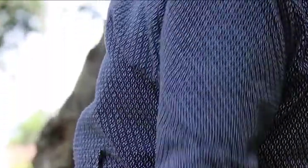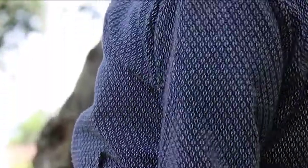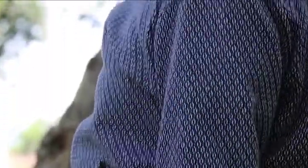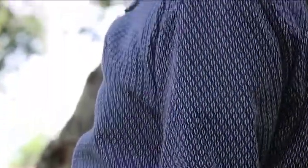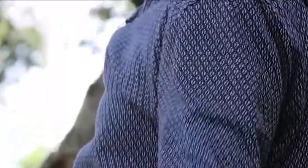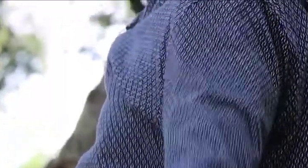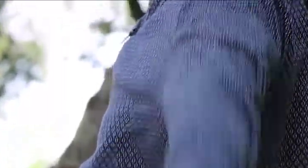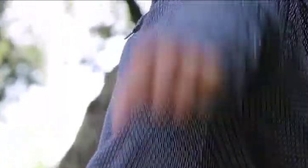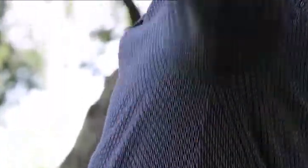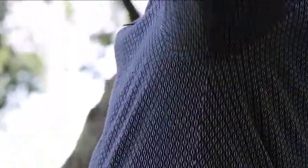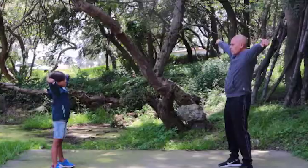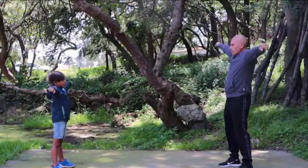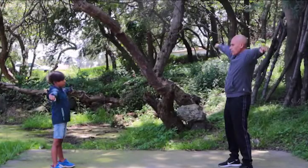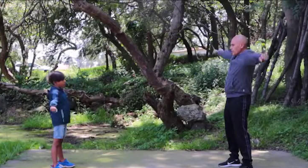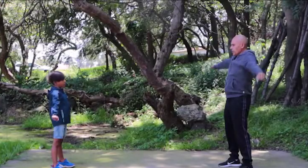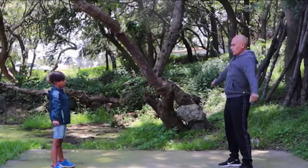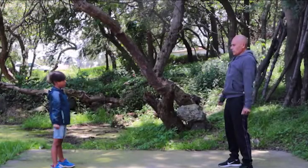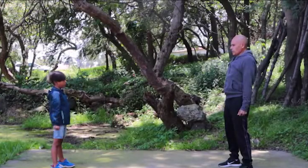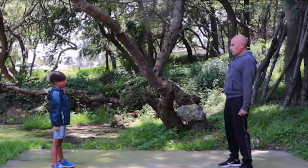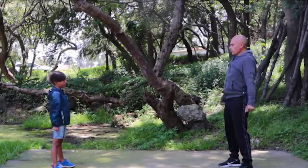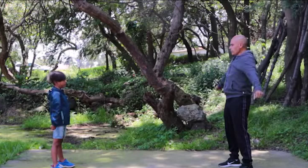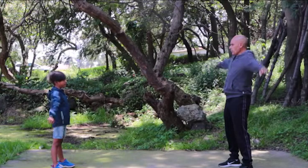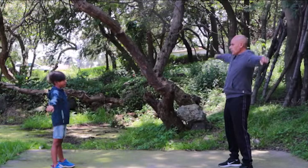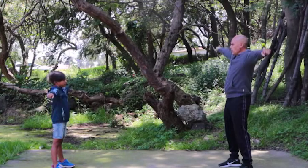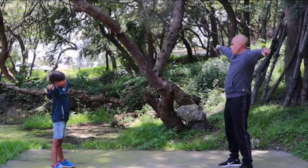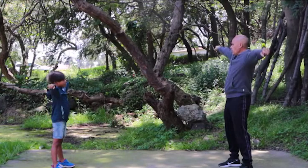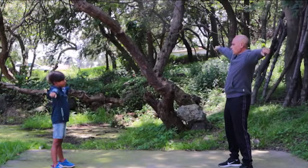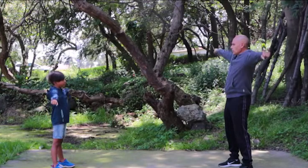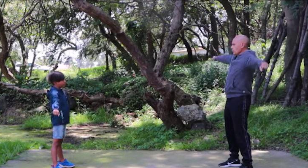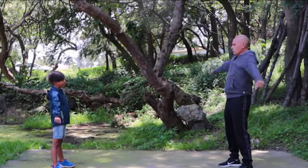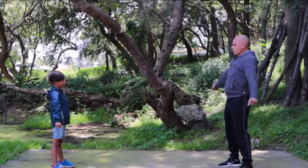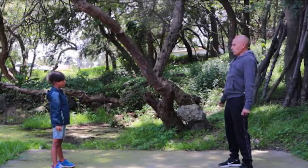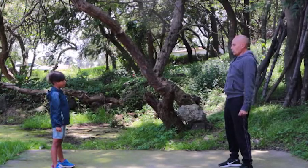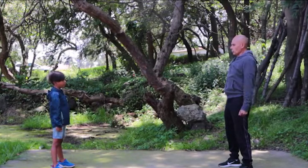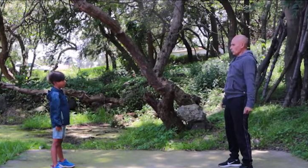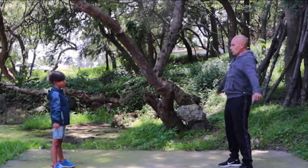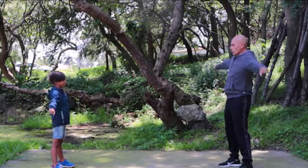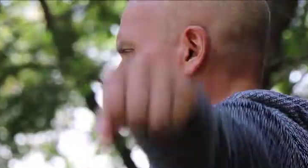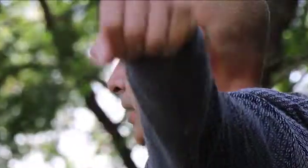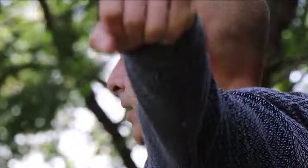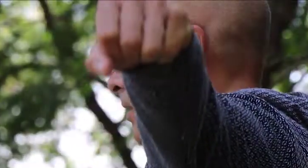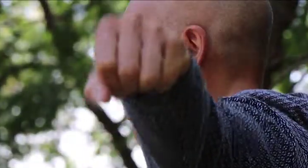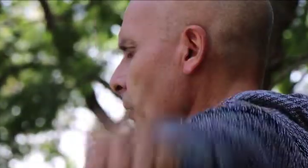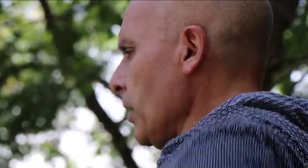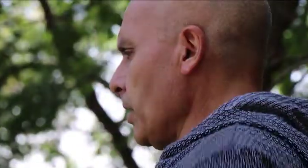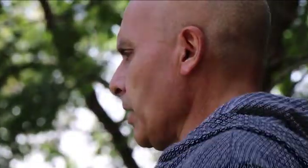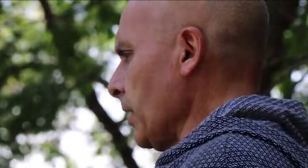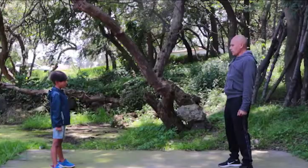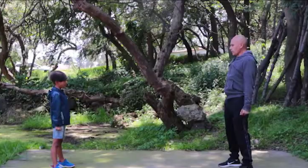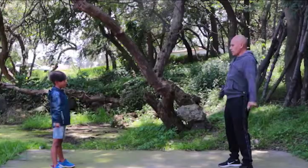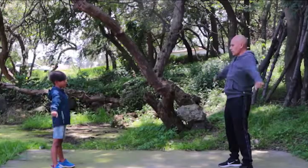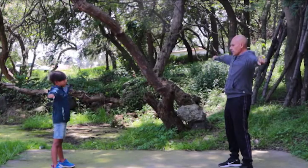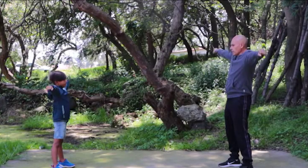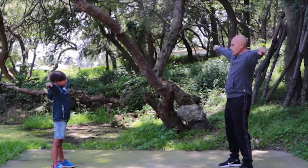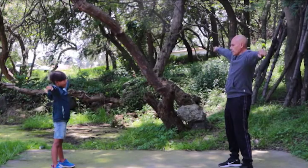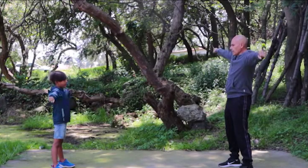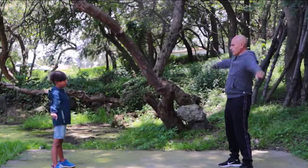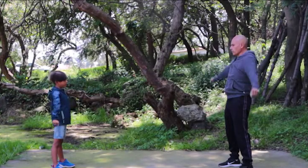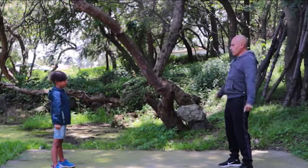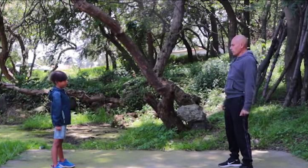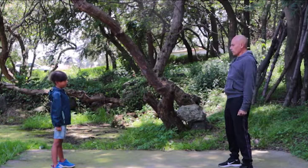brazos lateralmente. Hasta exactamente a la altura de los hombros. Bien, Yair, exactamente